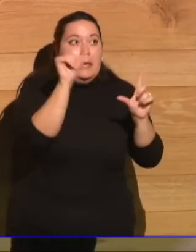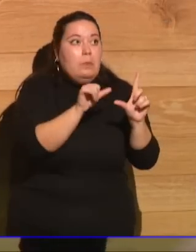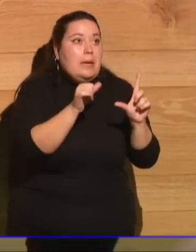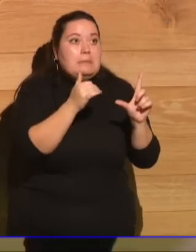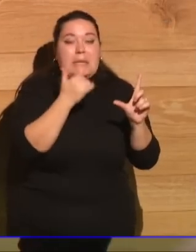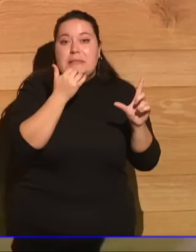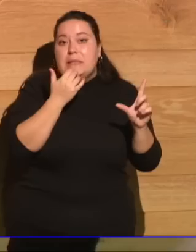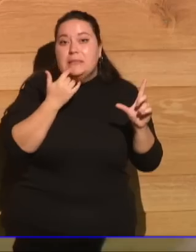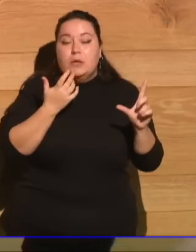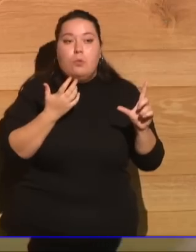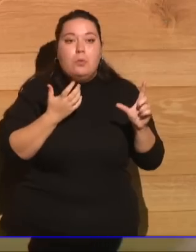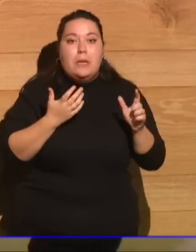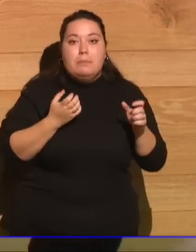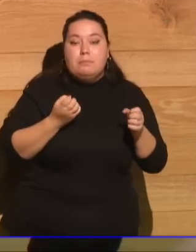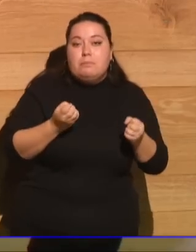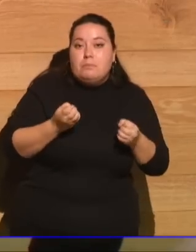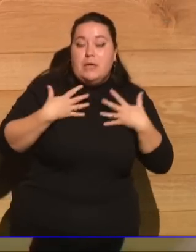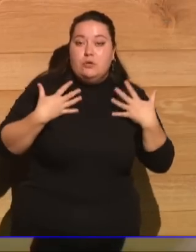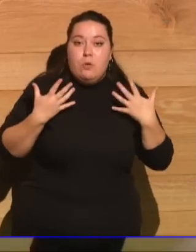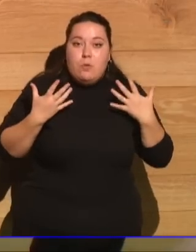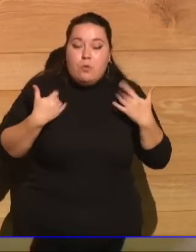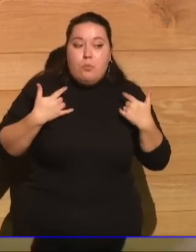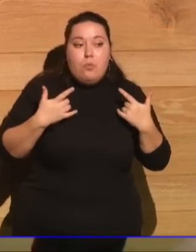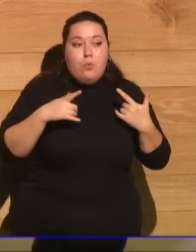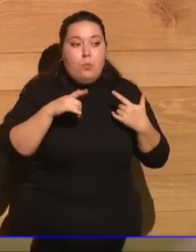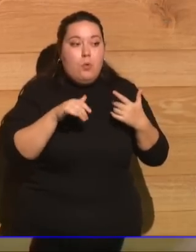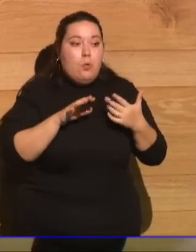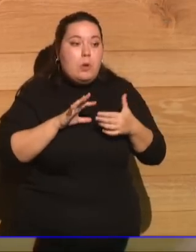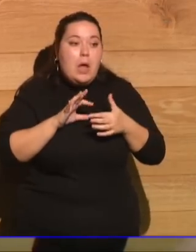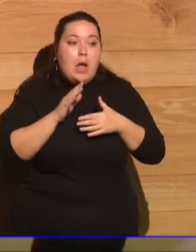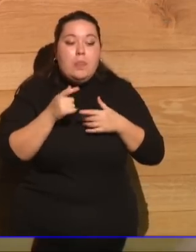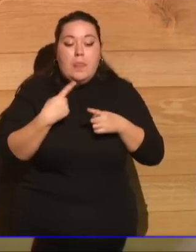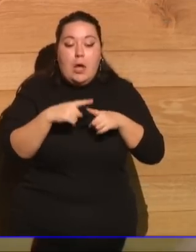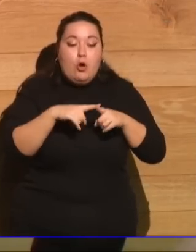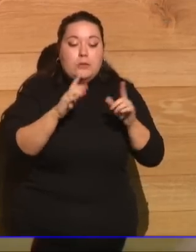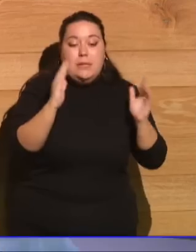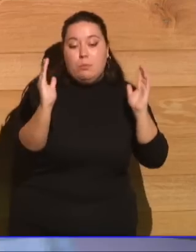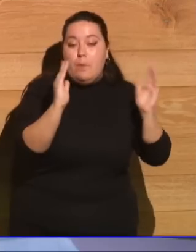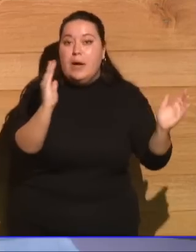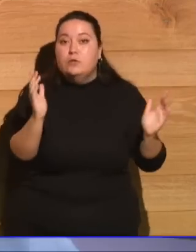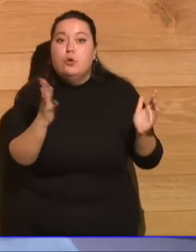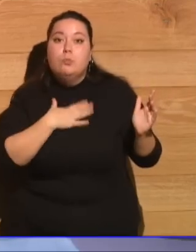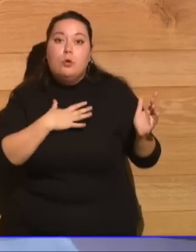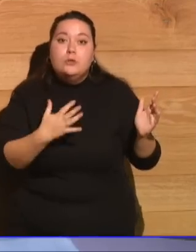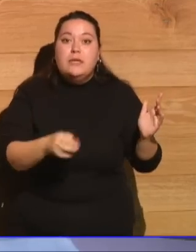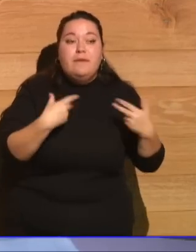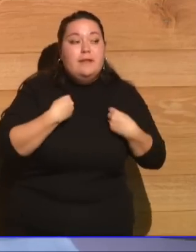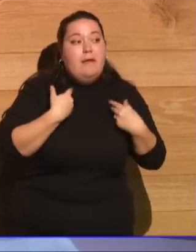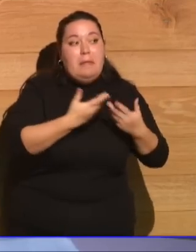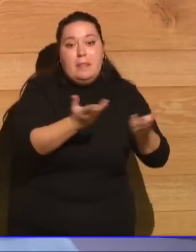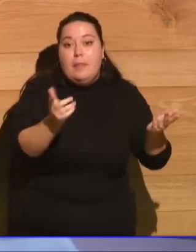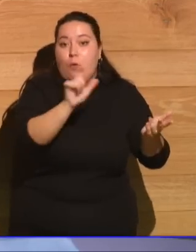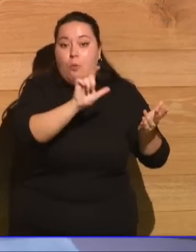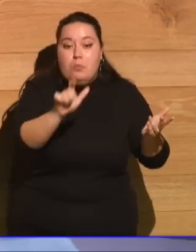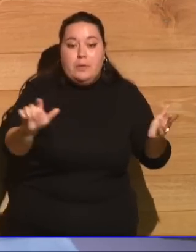es casi impresionista. Es como Coral. una selección De continuidad, efectivamente. de sí. momentos Sí, sí, posibles en la vida de